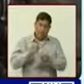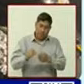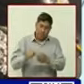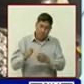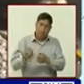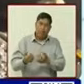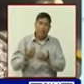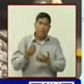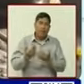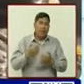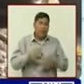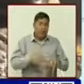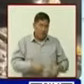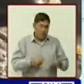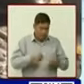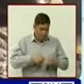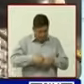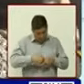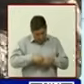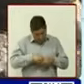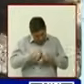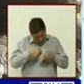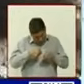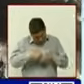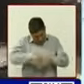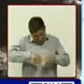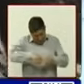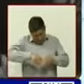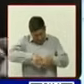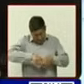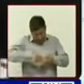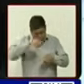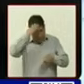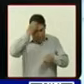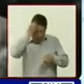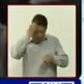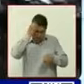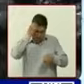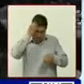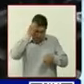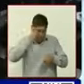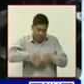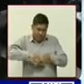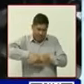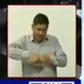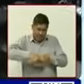cocina. La gazafa no cerraba. Nosotros hemos cerrado completamente